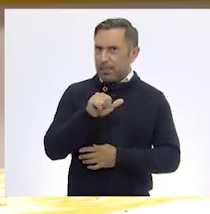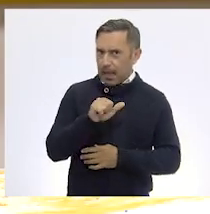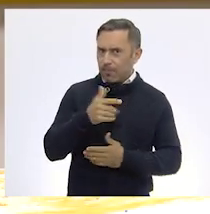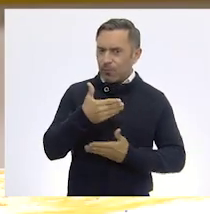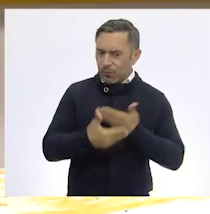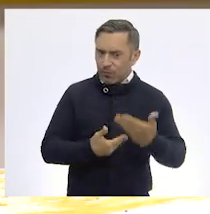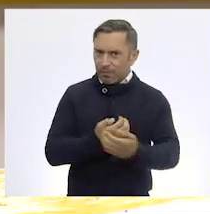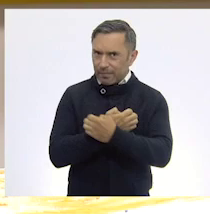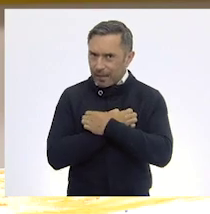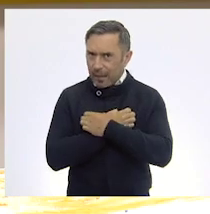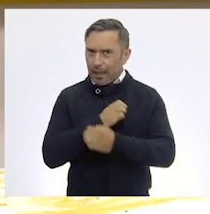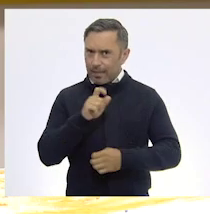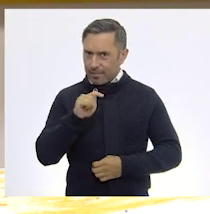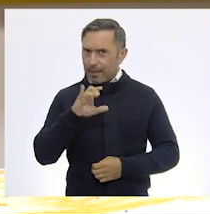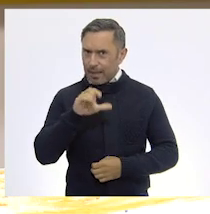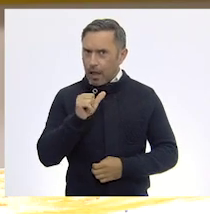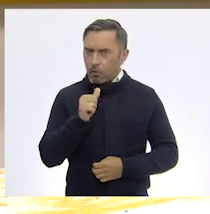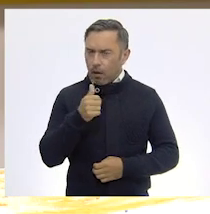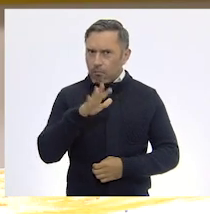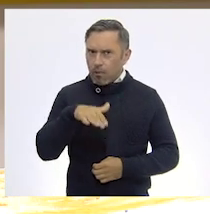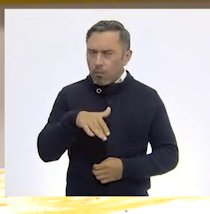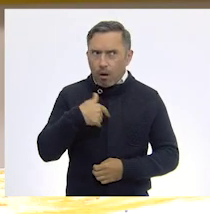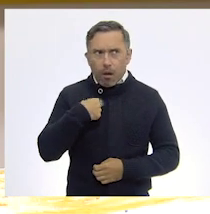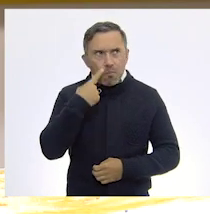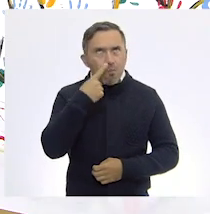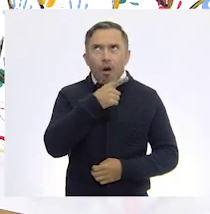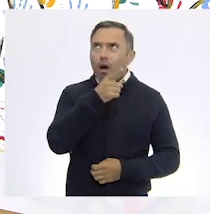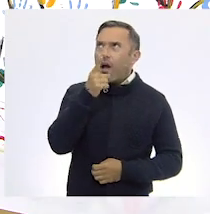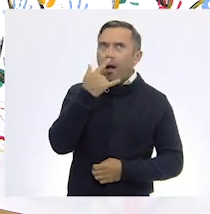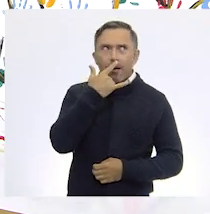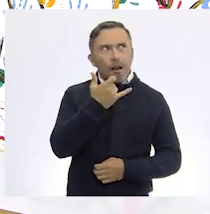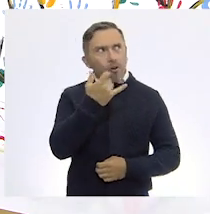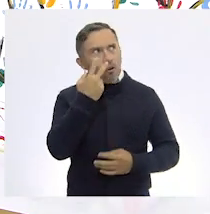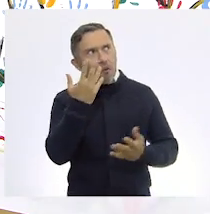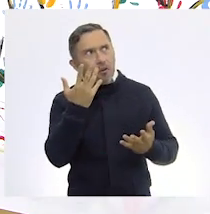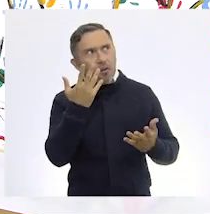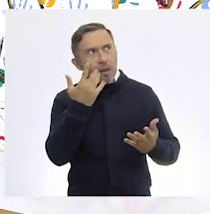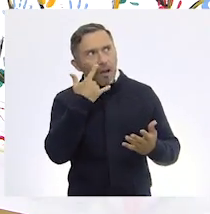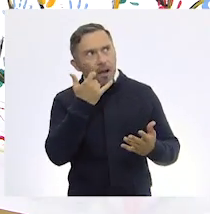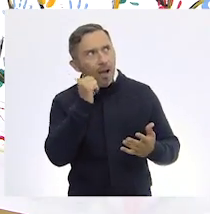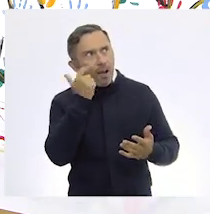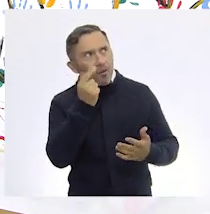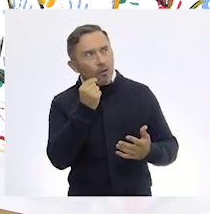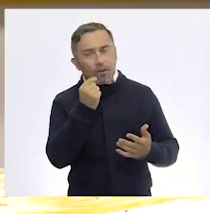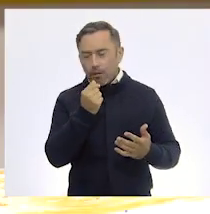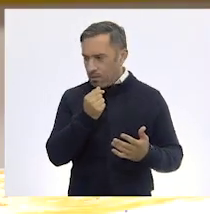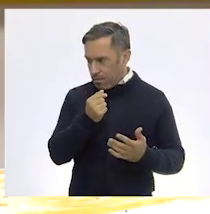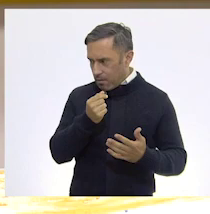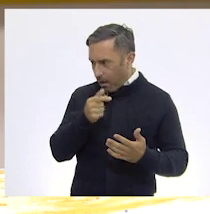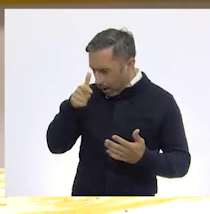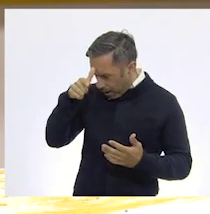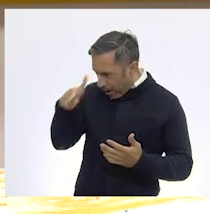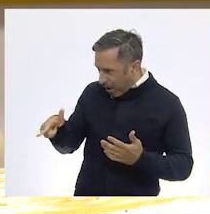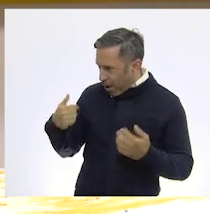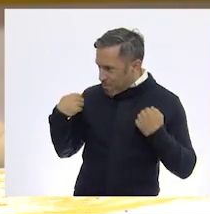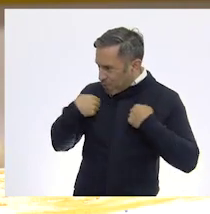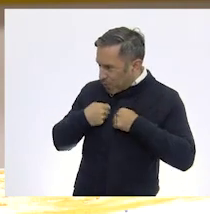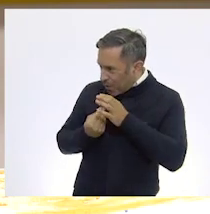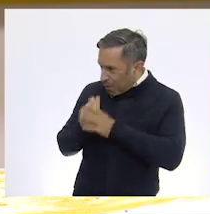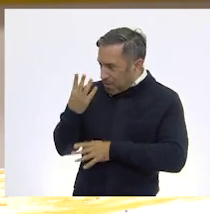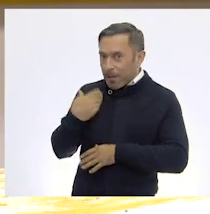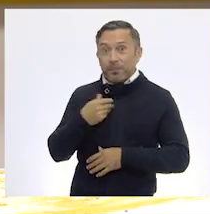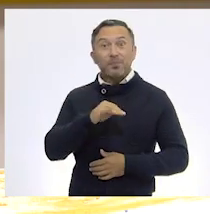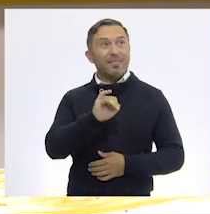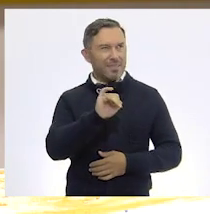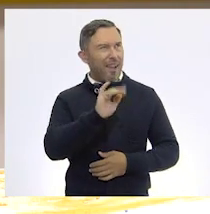A ver... ¡Panchito, estás estrenando mochila! Sí, ¿te acuerdas que te había platicado que iba a